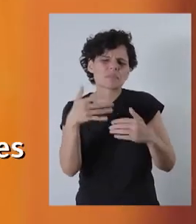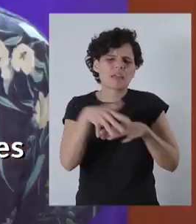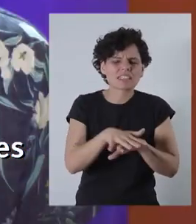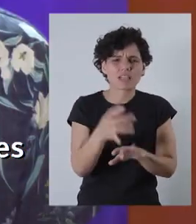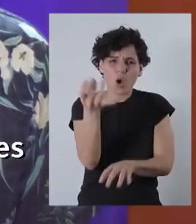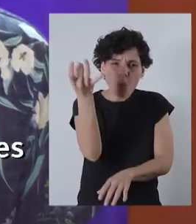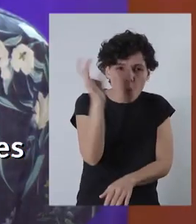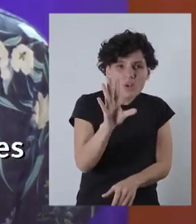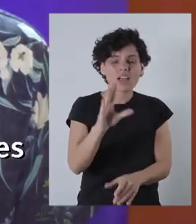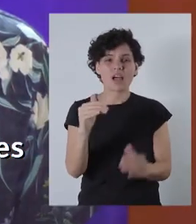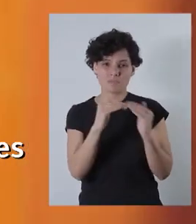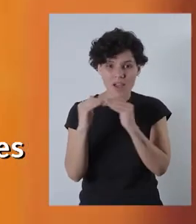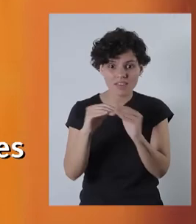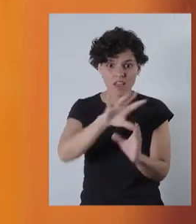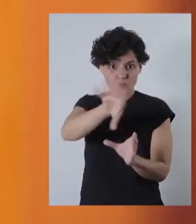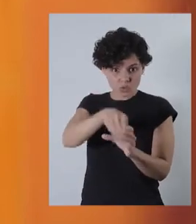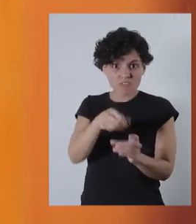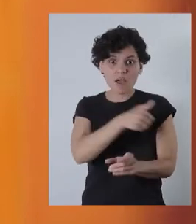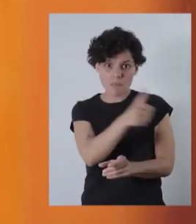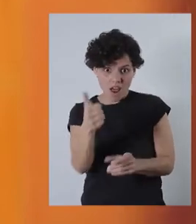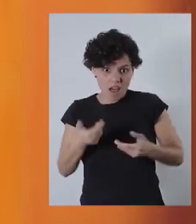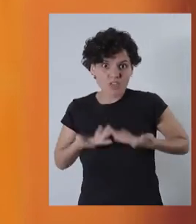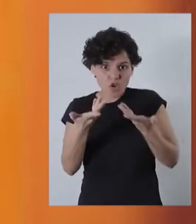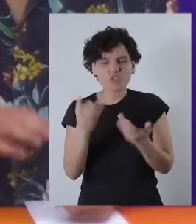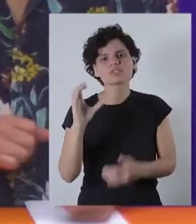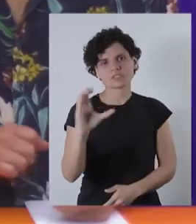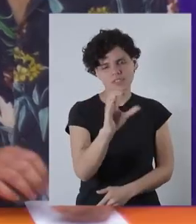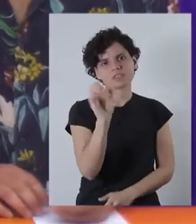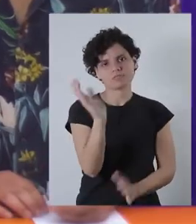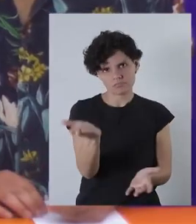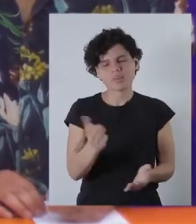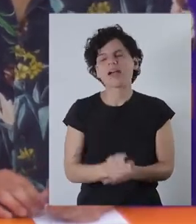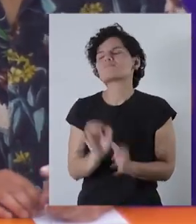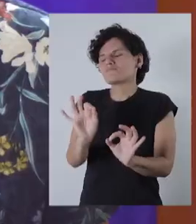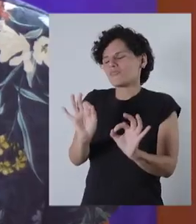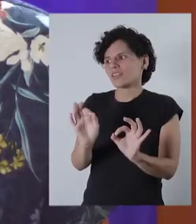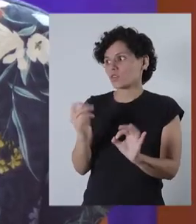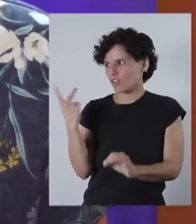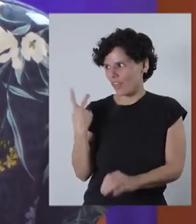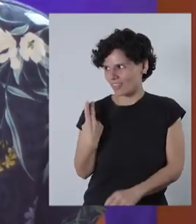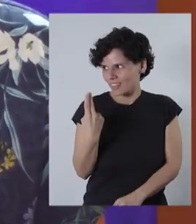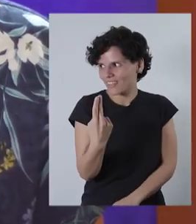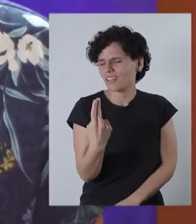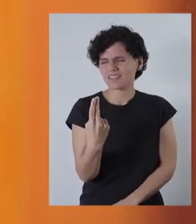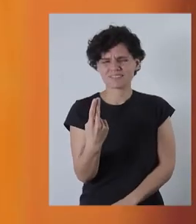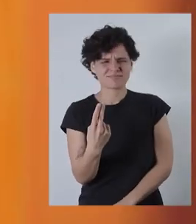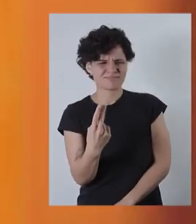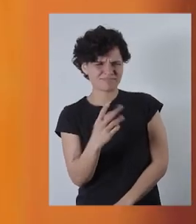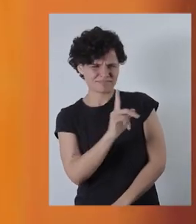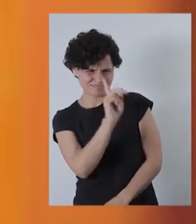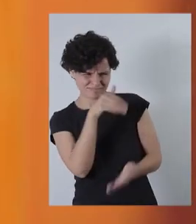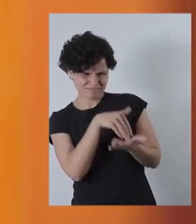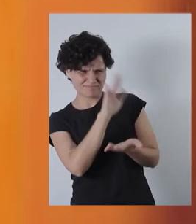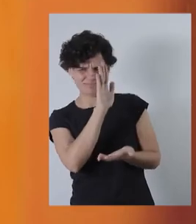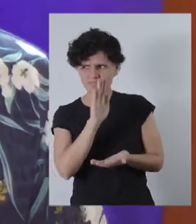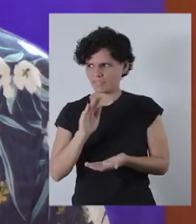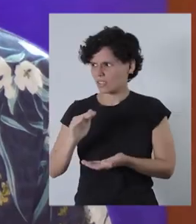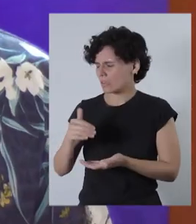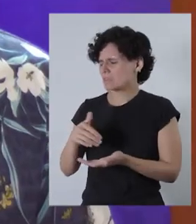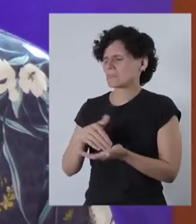porque en realidad la única que es paritaria inclusiva y para todos es el perfecto vaya a salir conmigo no